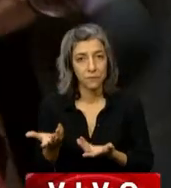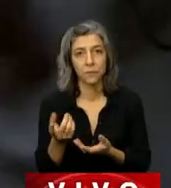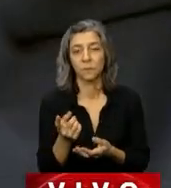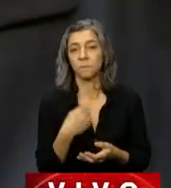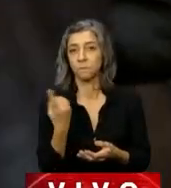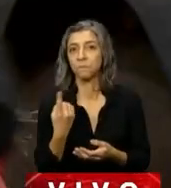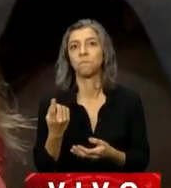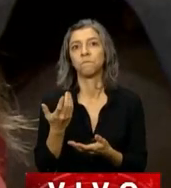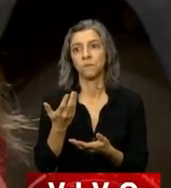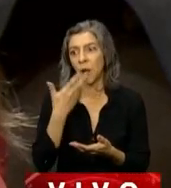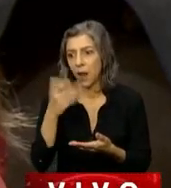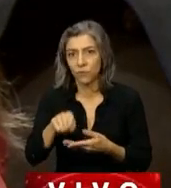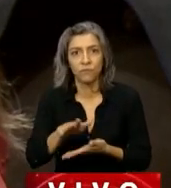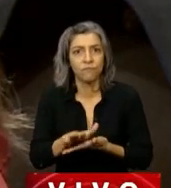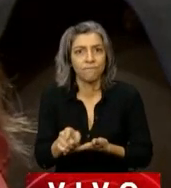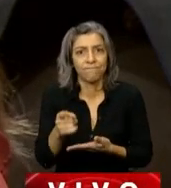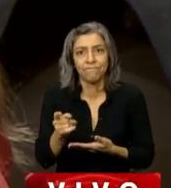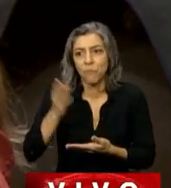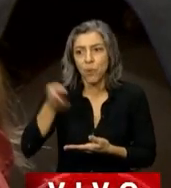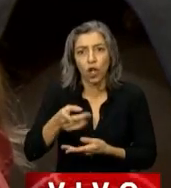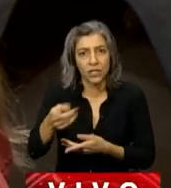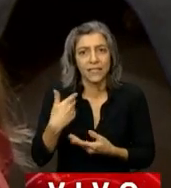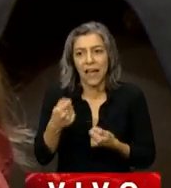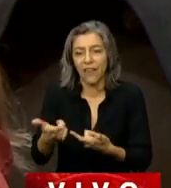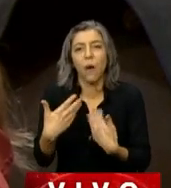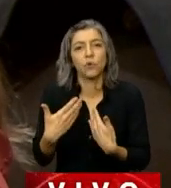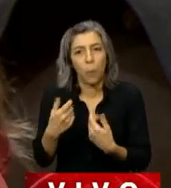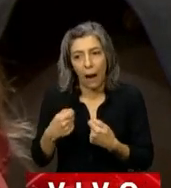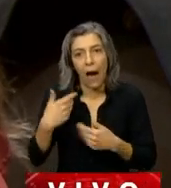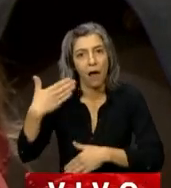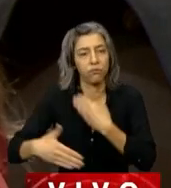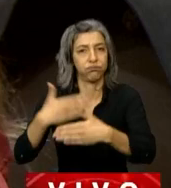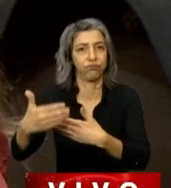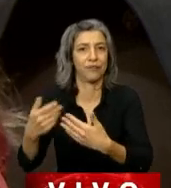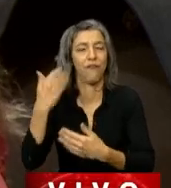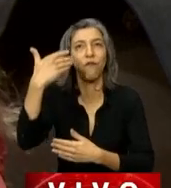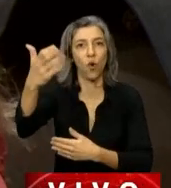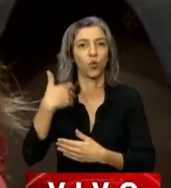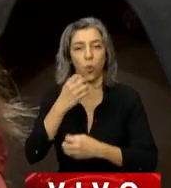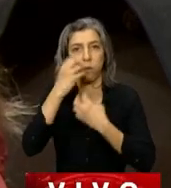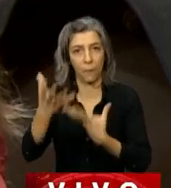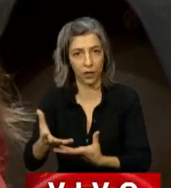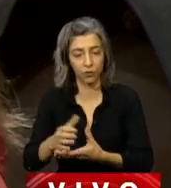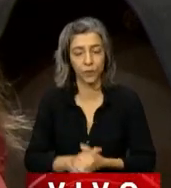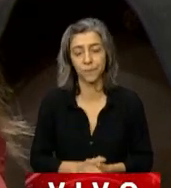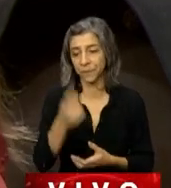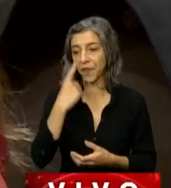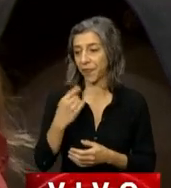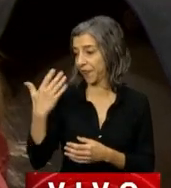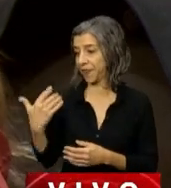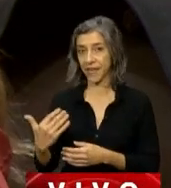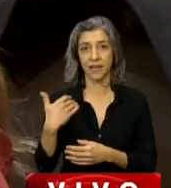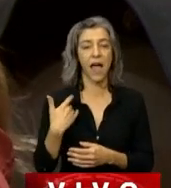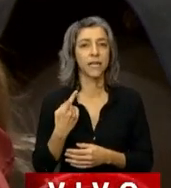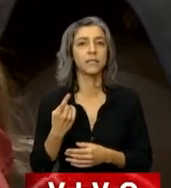estamos hablando de una oportunidad de modernización, de crecimiento y apuesta a futuro. Hace unos días, a través de